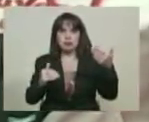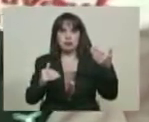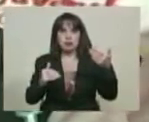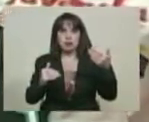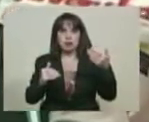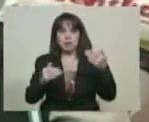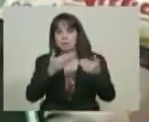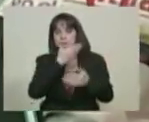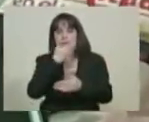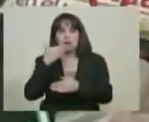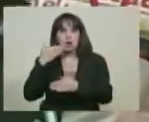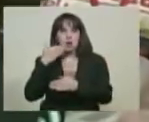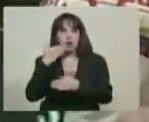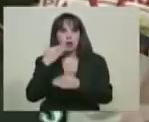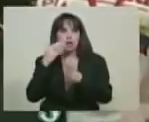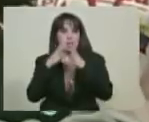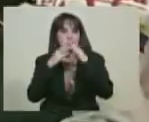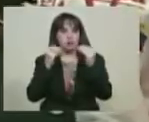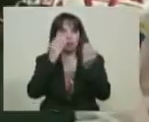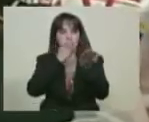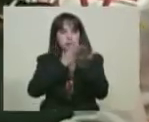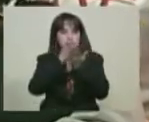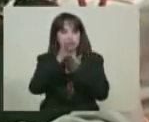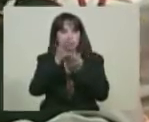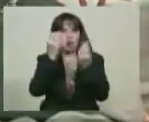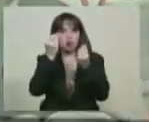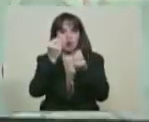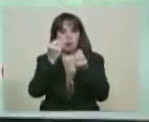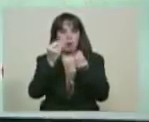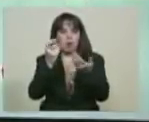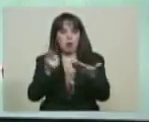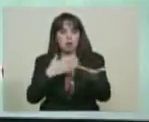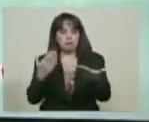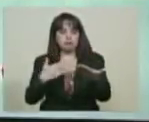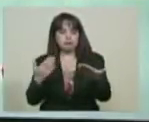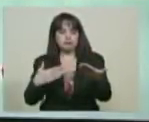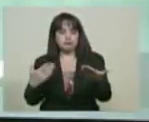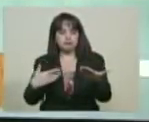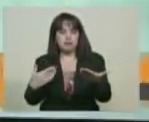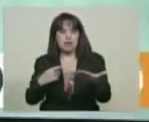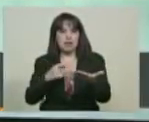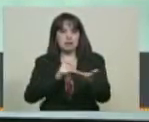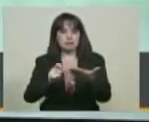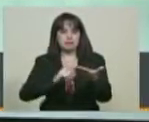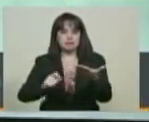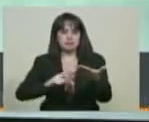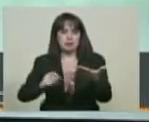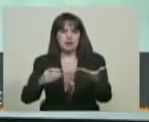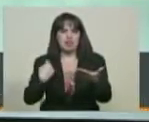mejorar el perfil de las carreras, el contenido de cada carrera,